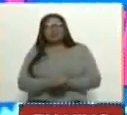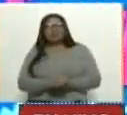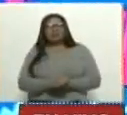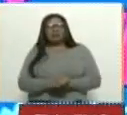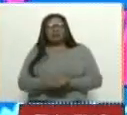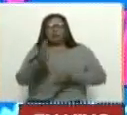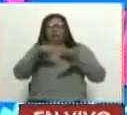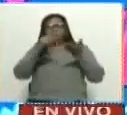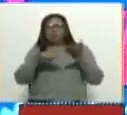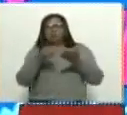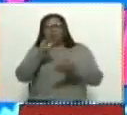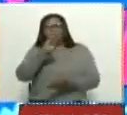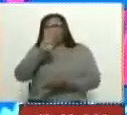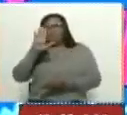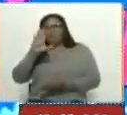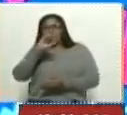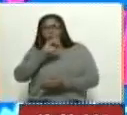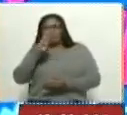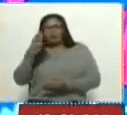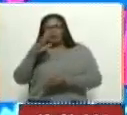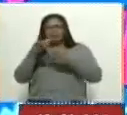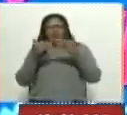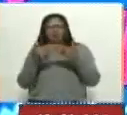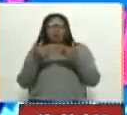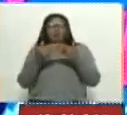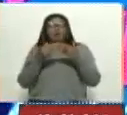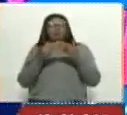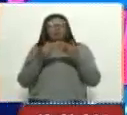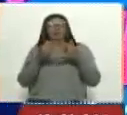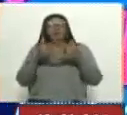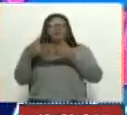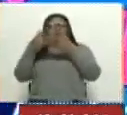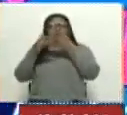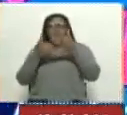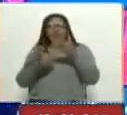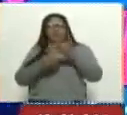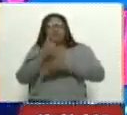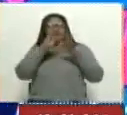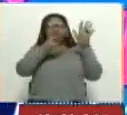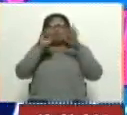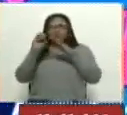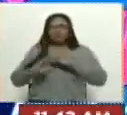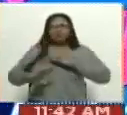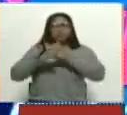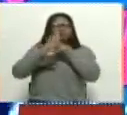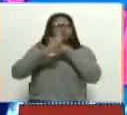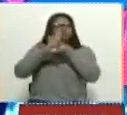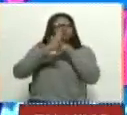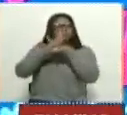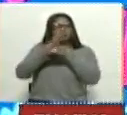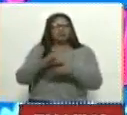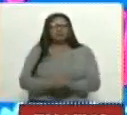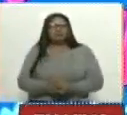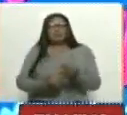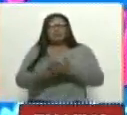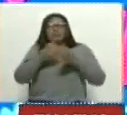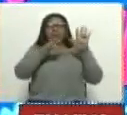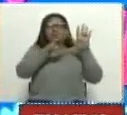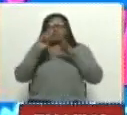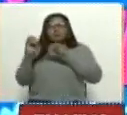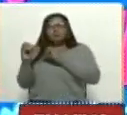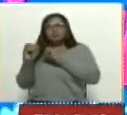recientemente ratificado por el imperialismo norteamericano con más de 900 sanciones más de 900 sanciones